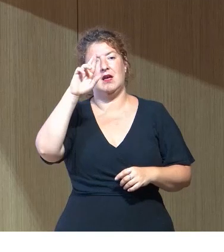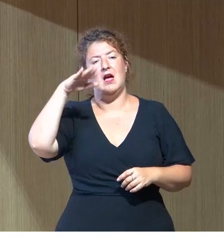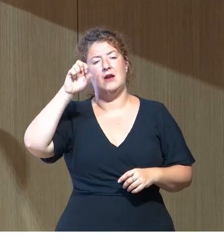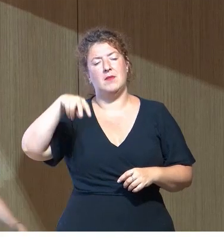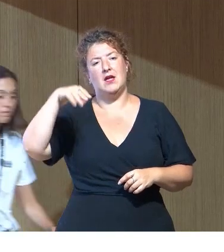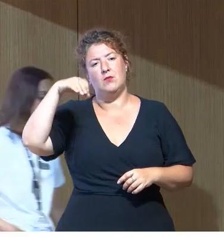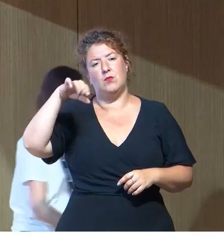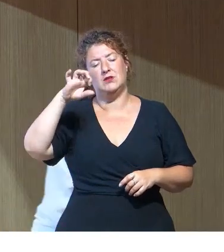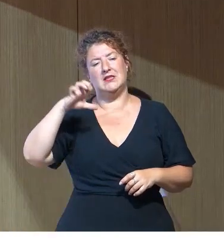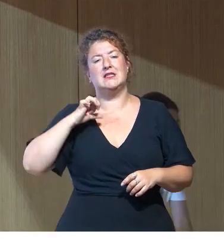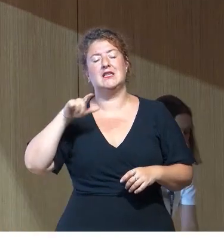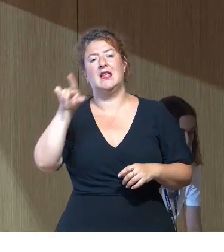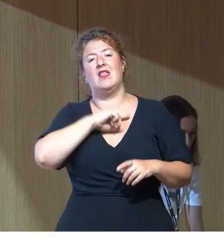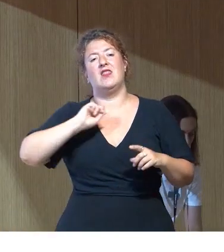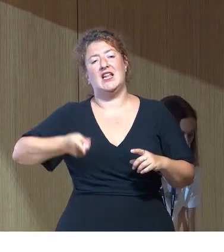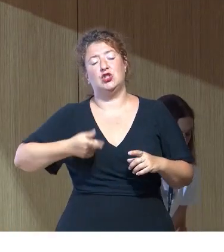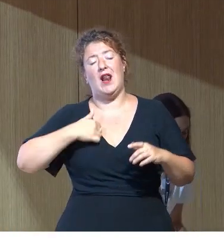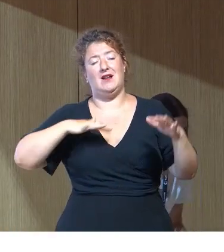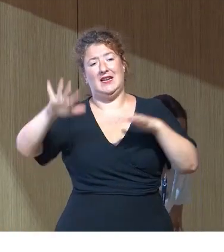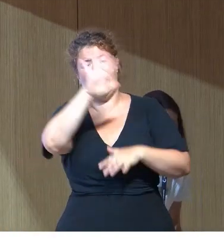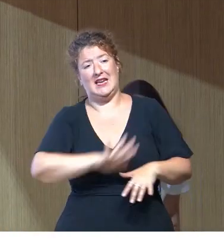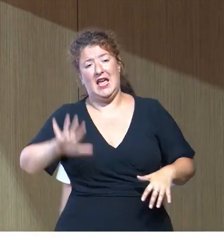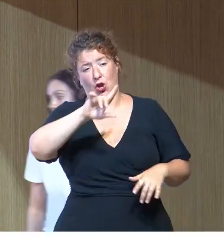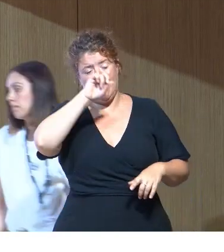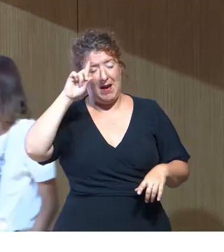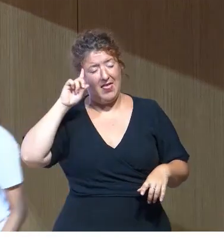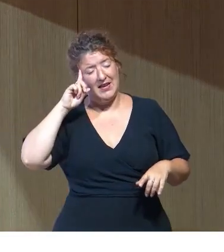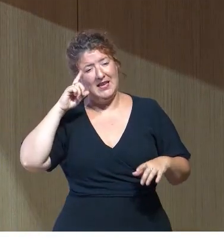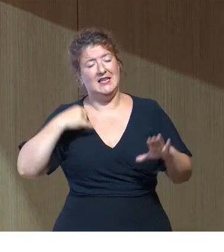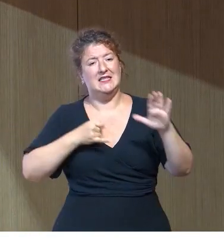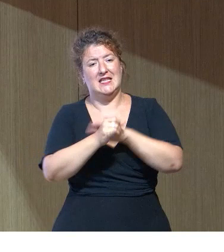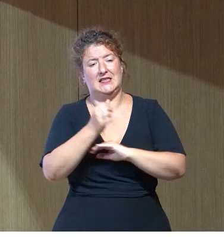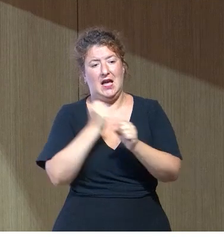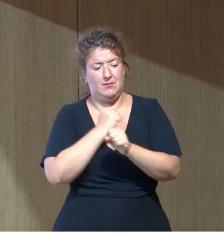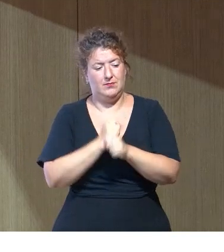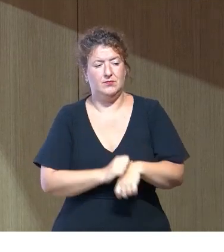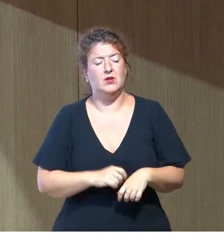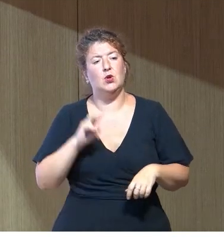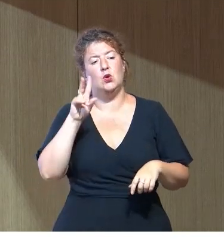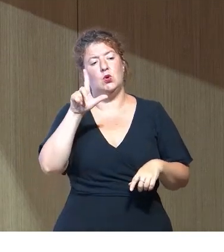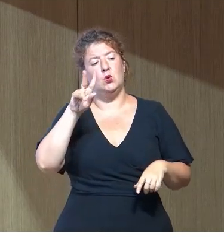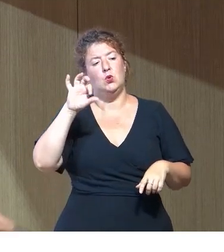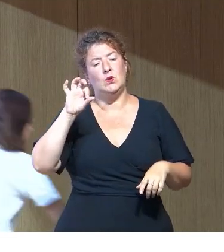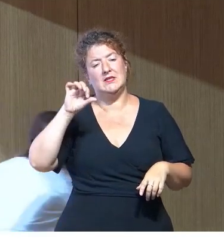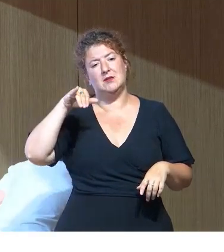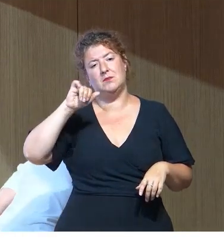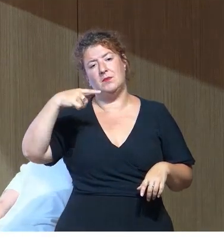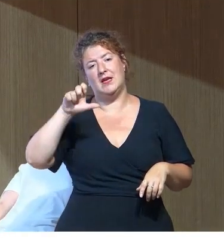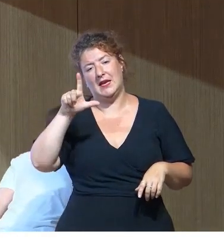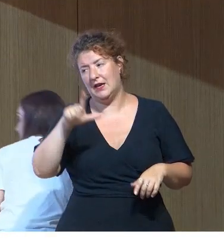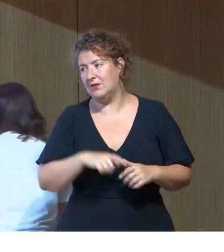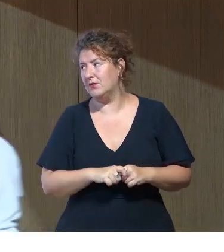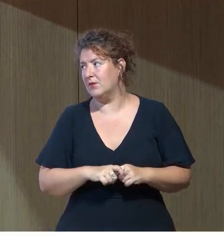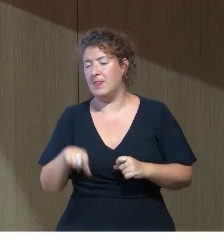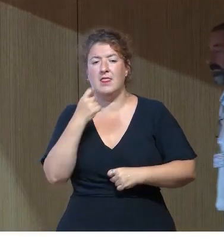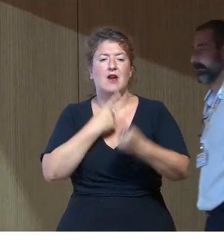directora Regional de inserta empleo Madrid y de Luis Miguel González Gómez de pncy advisor